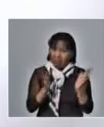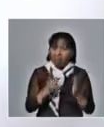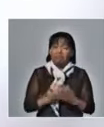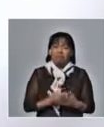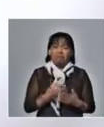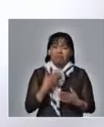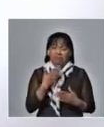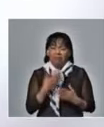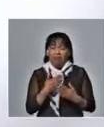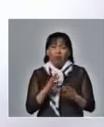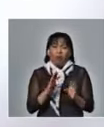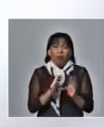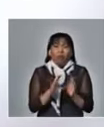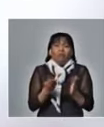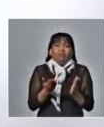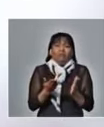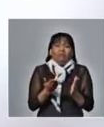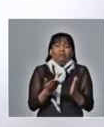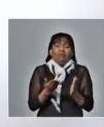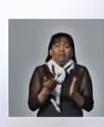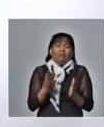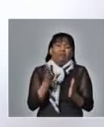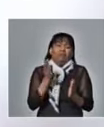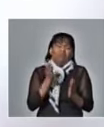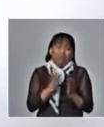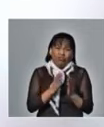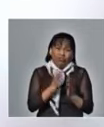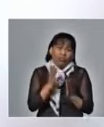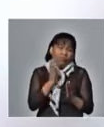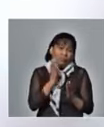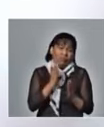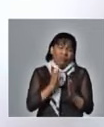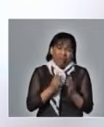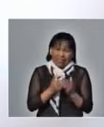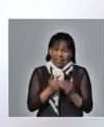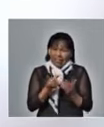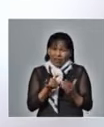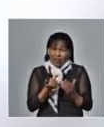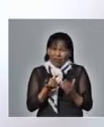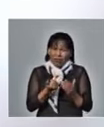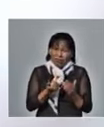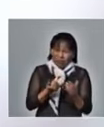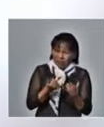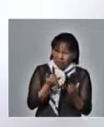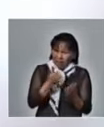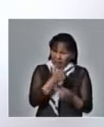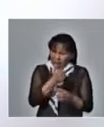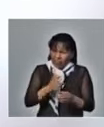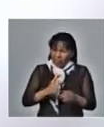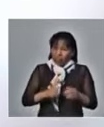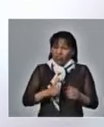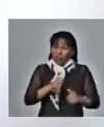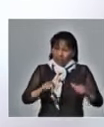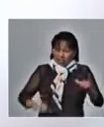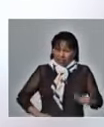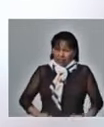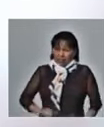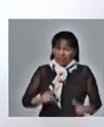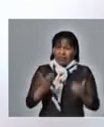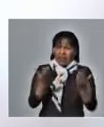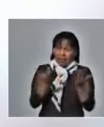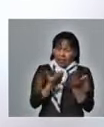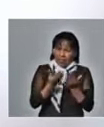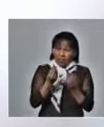enorme, el Congreso local. Fueron actos administrativos, discretos, de tal suerte que se crearon